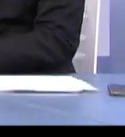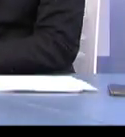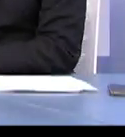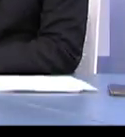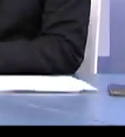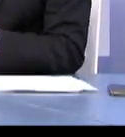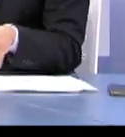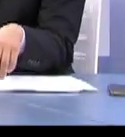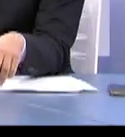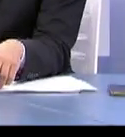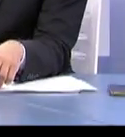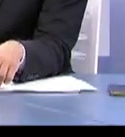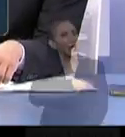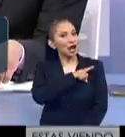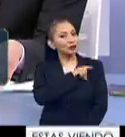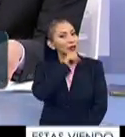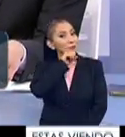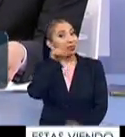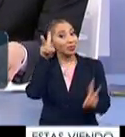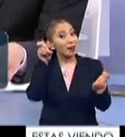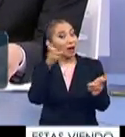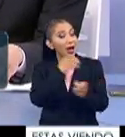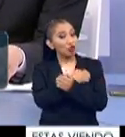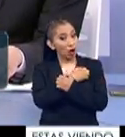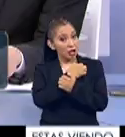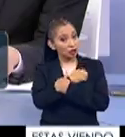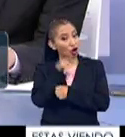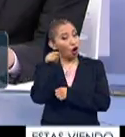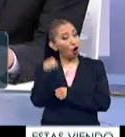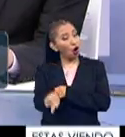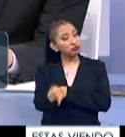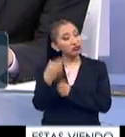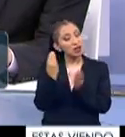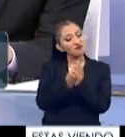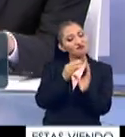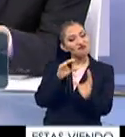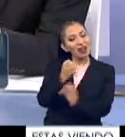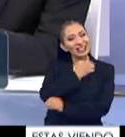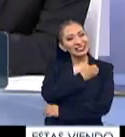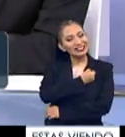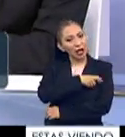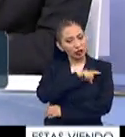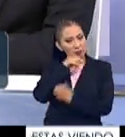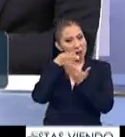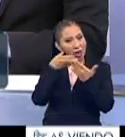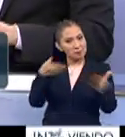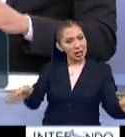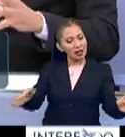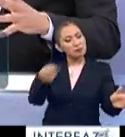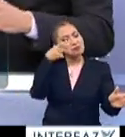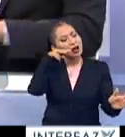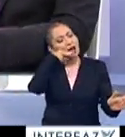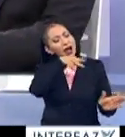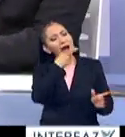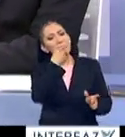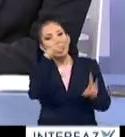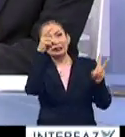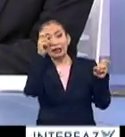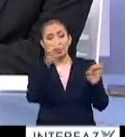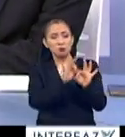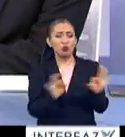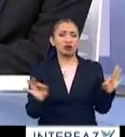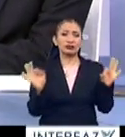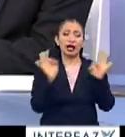Y bueno, la salud también es un tema de educación. Educación en la salud. Vamos a abrir también estas ventanas para poder hablar sobre esto.